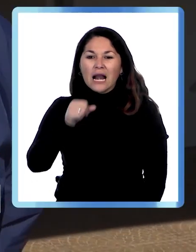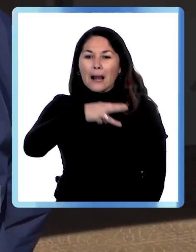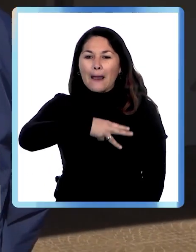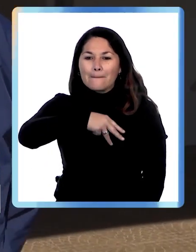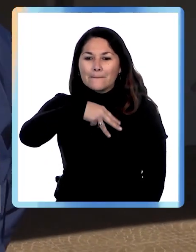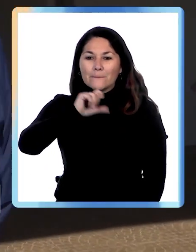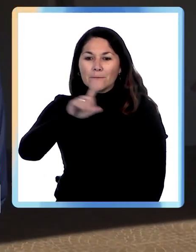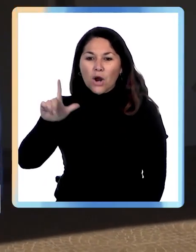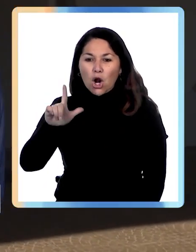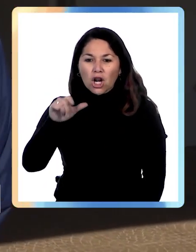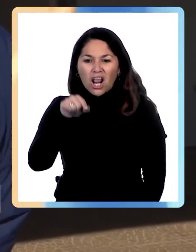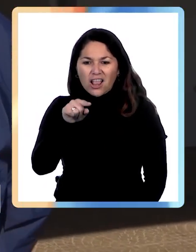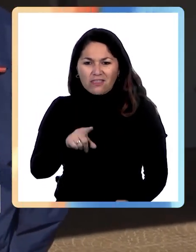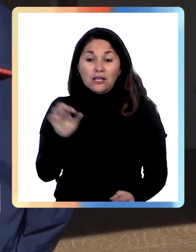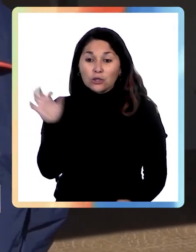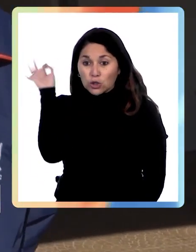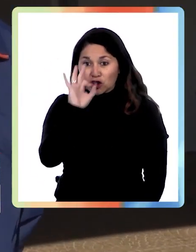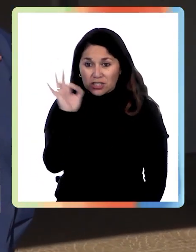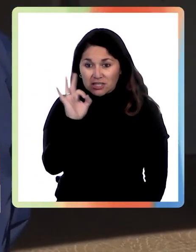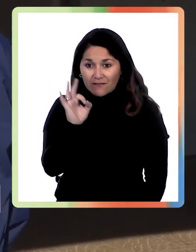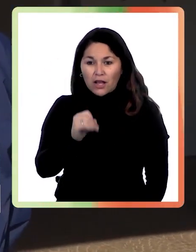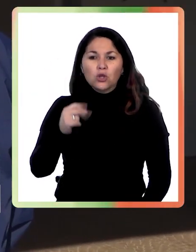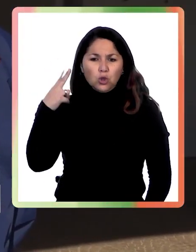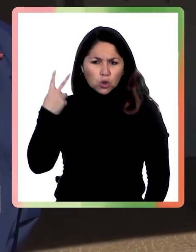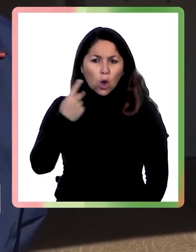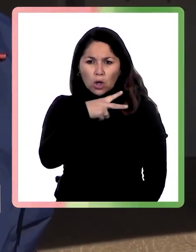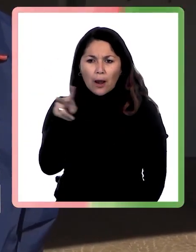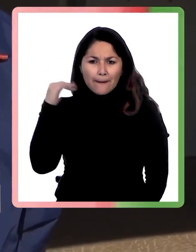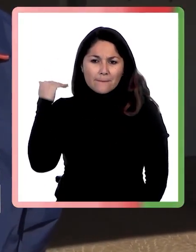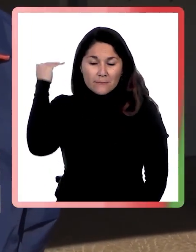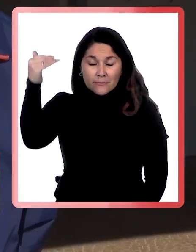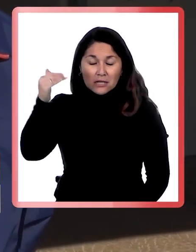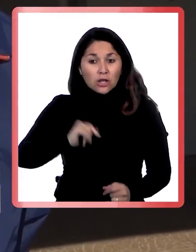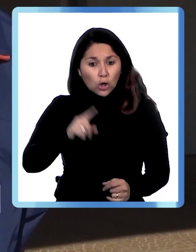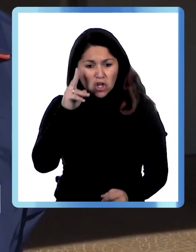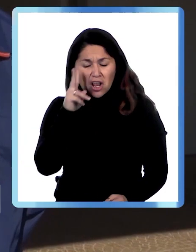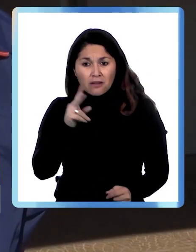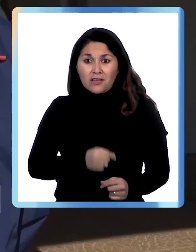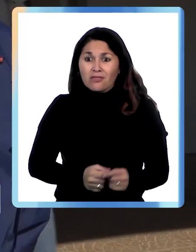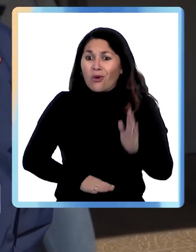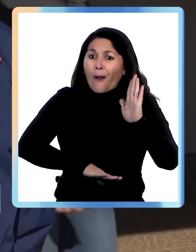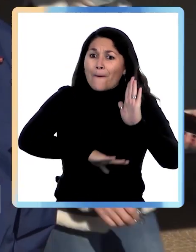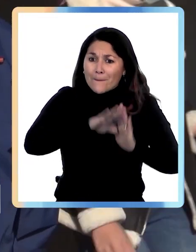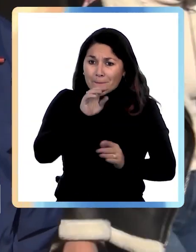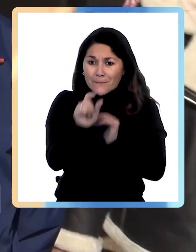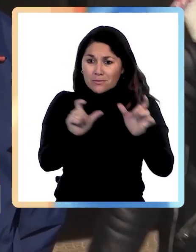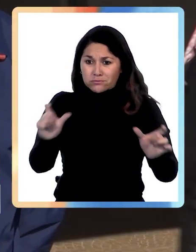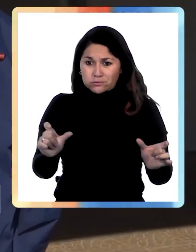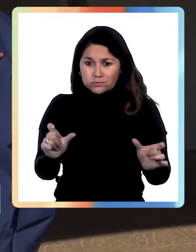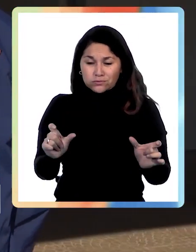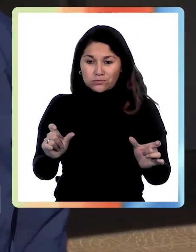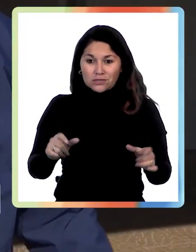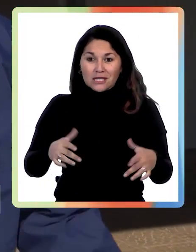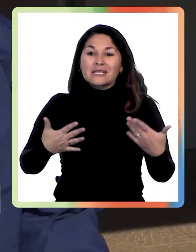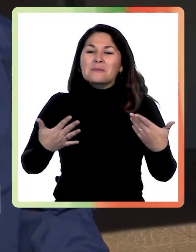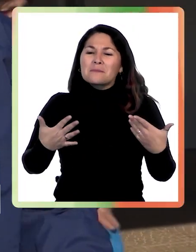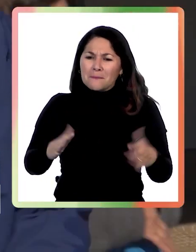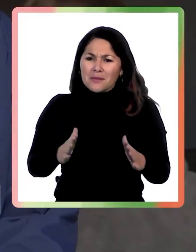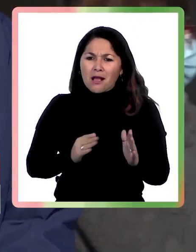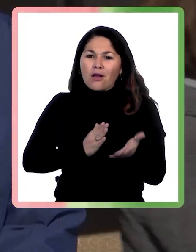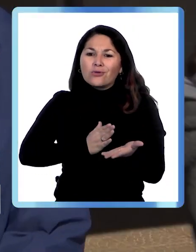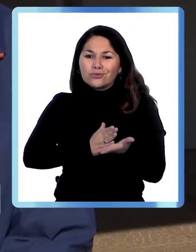los días sábados que va a continuar por dos semanas más eh hemos visto que ha habido un incremento Y por supuesto Ya entrando en en la